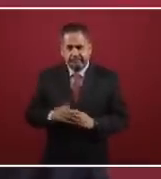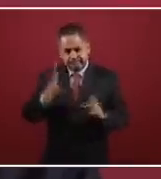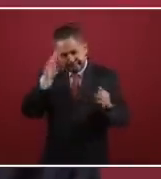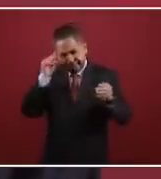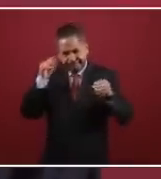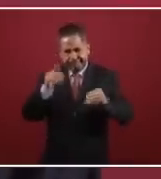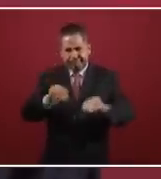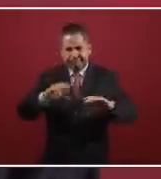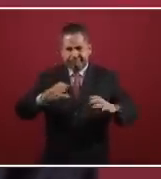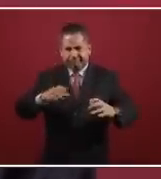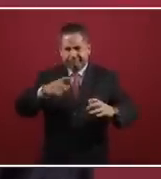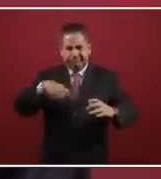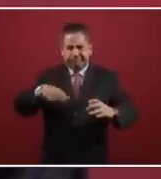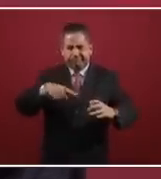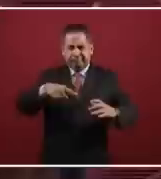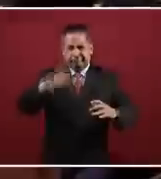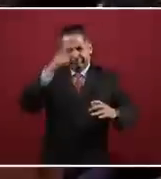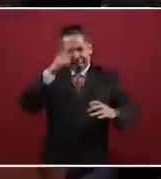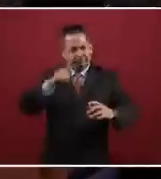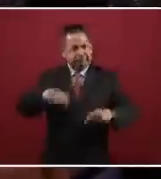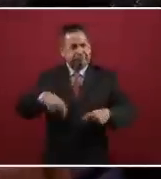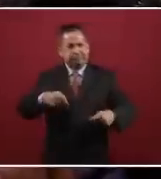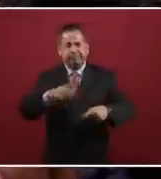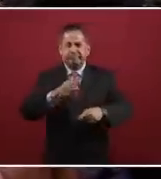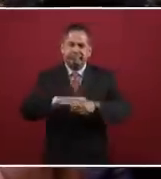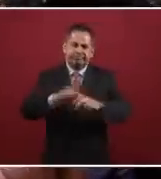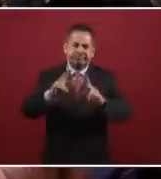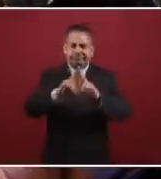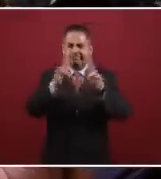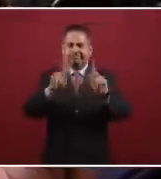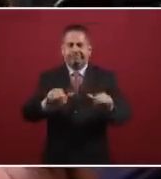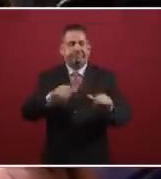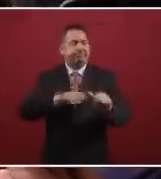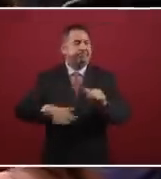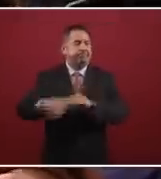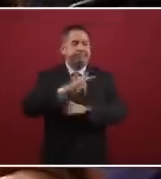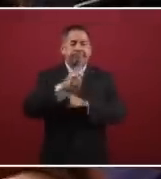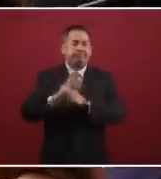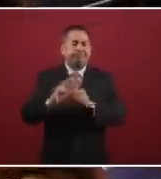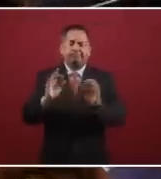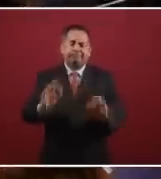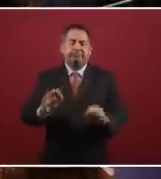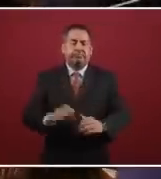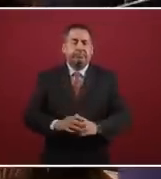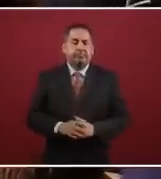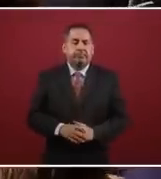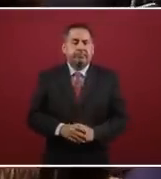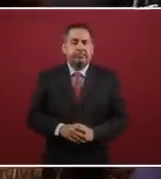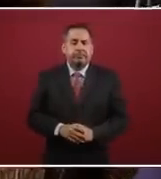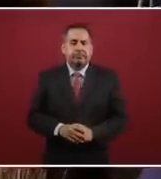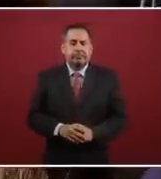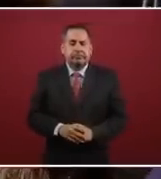orientado a garantizar la paz en el país.